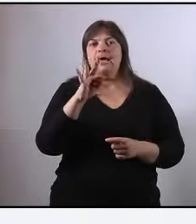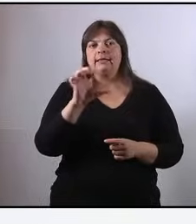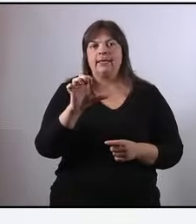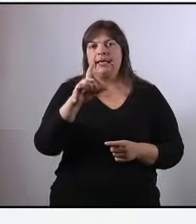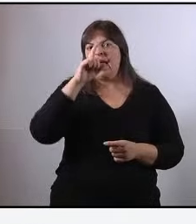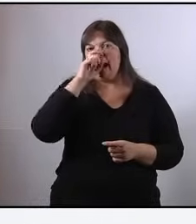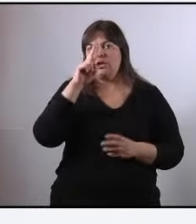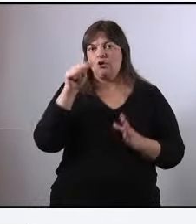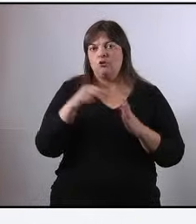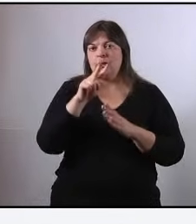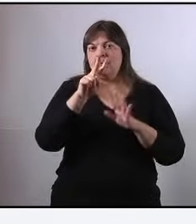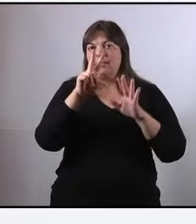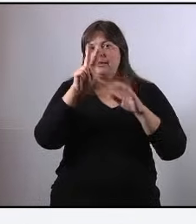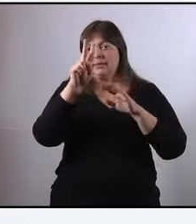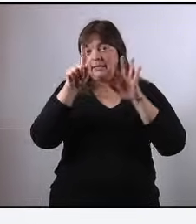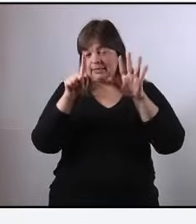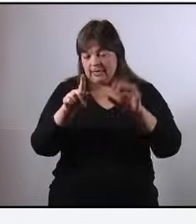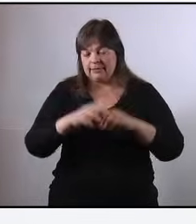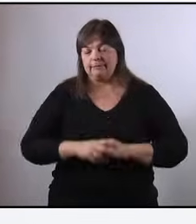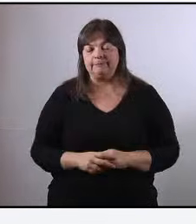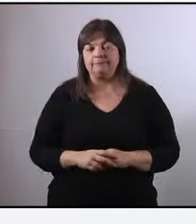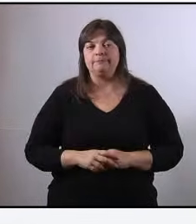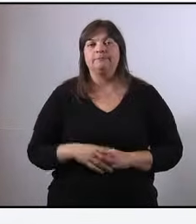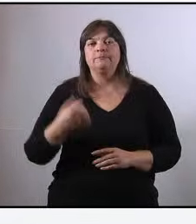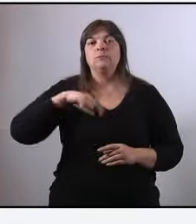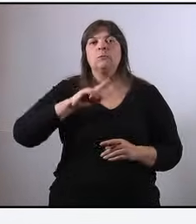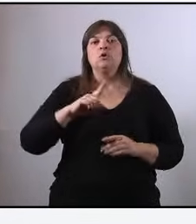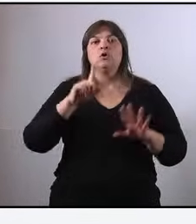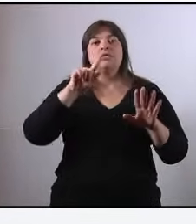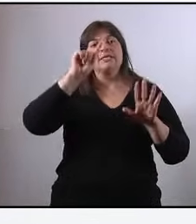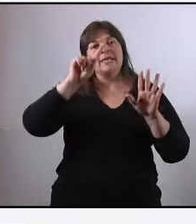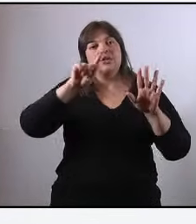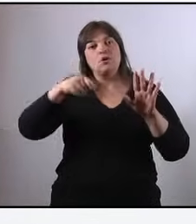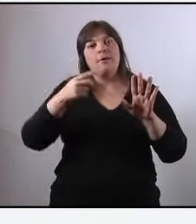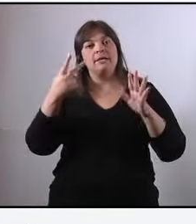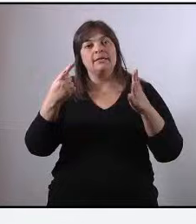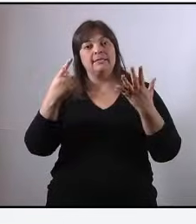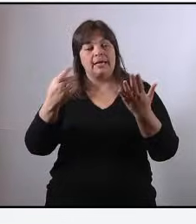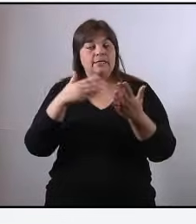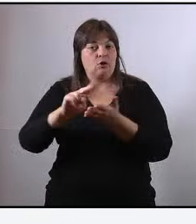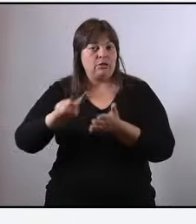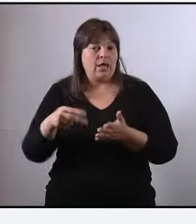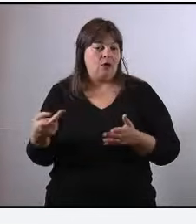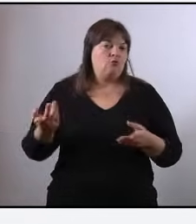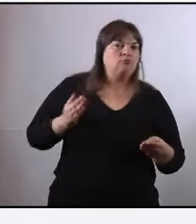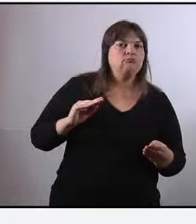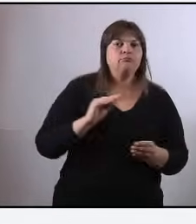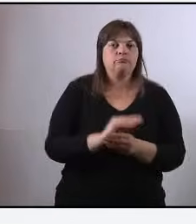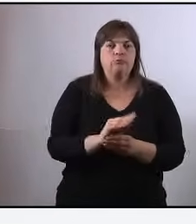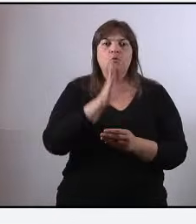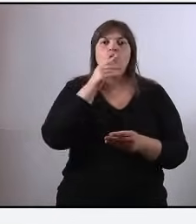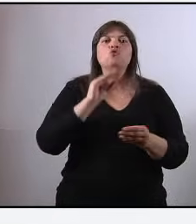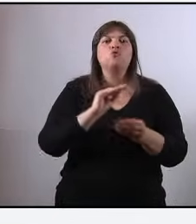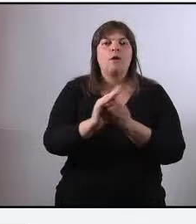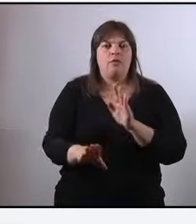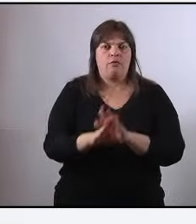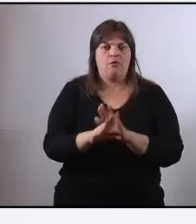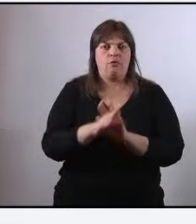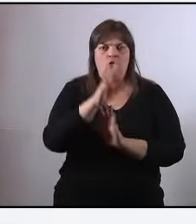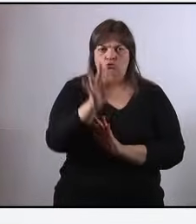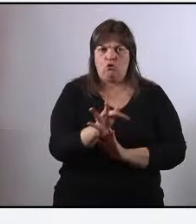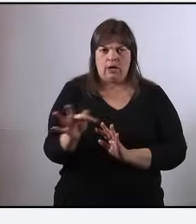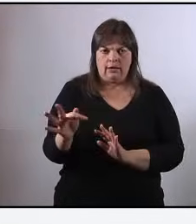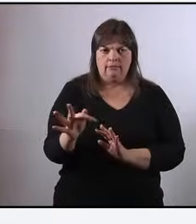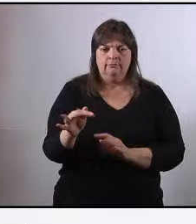año 2026. Destinamos esos 6,6 millones de euros para mantener la subvención total